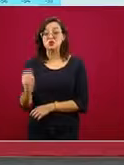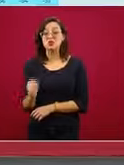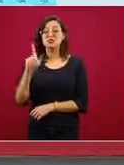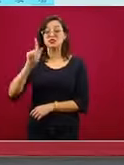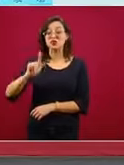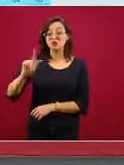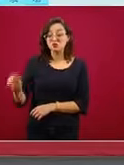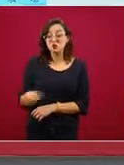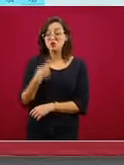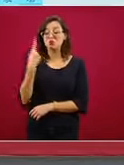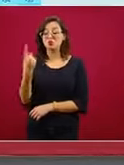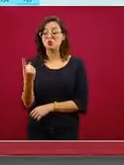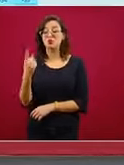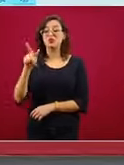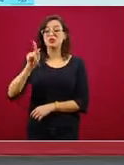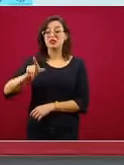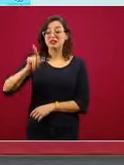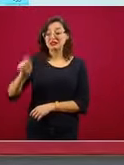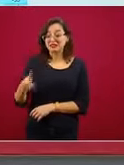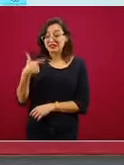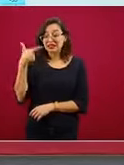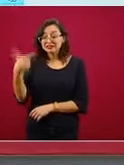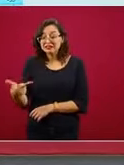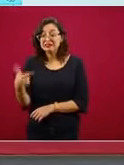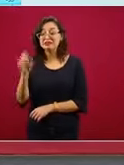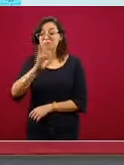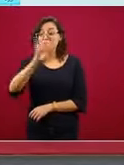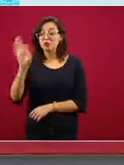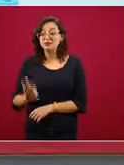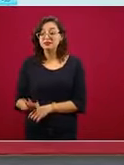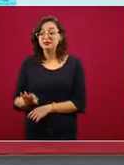69, 71, 77,